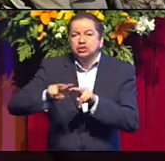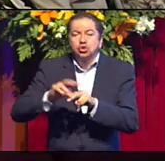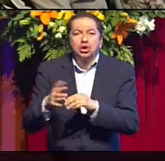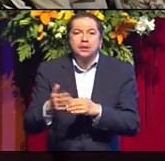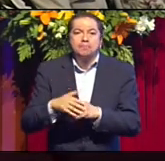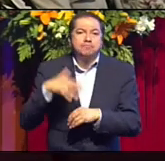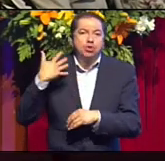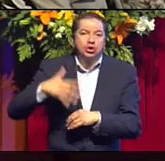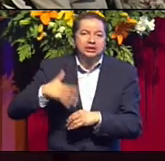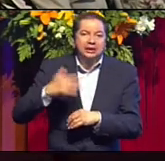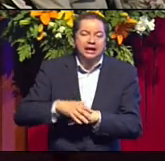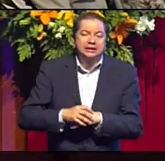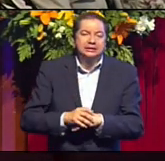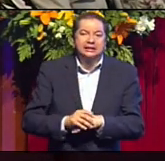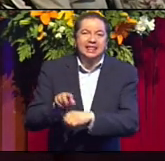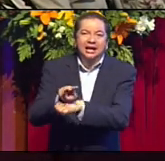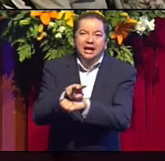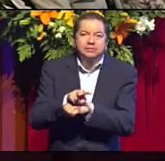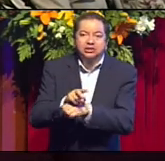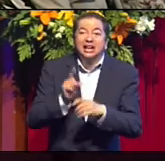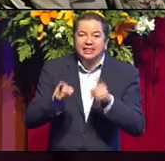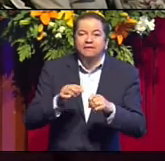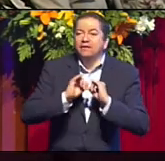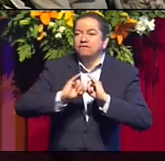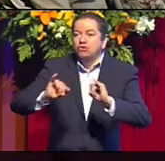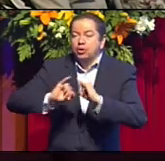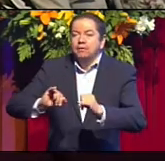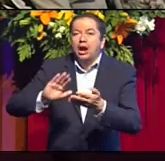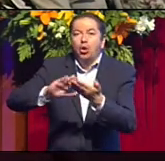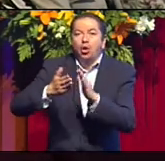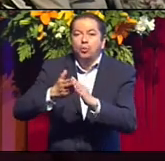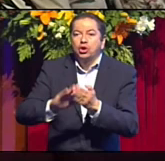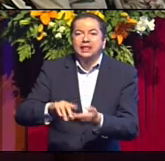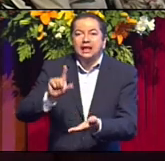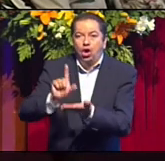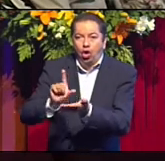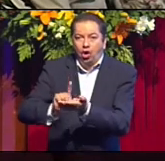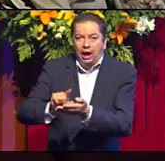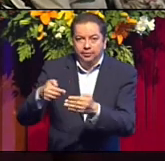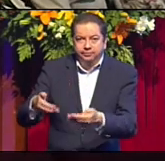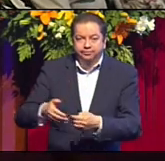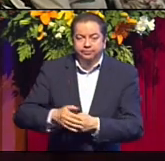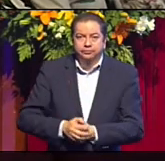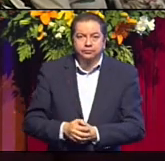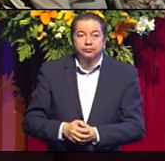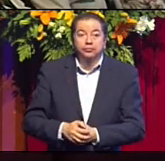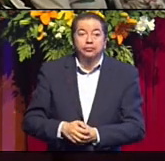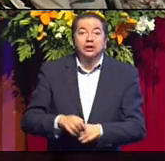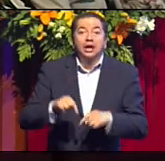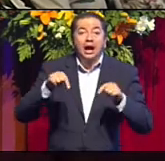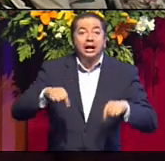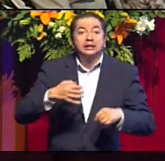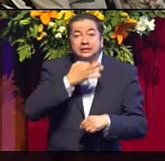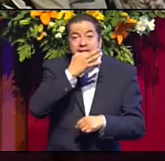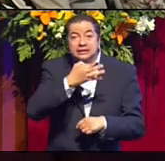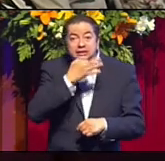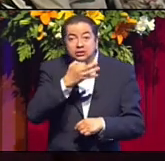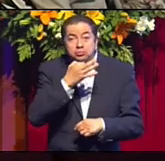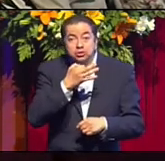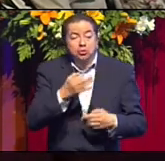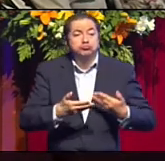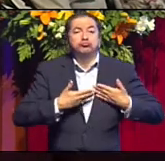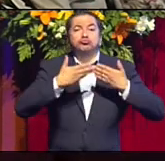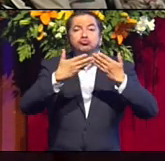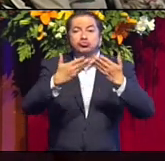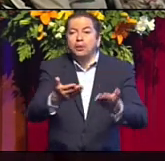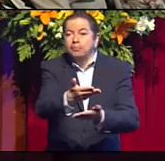administración que deba ser conocido por la comunidad local, entre otras materias. Quedará esta cuenta pública disponible al